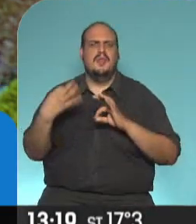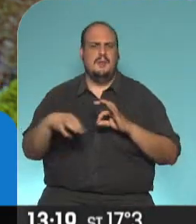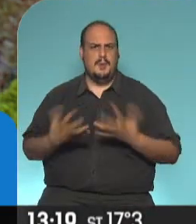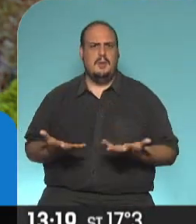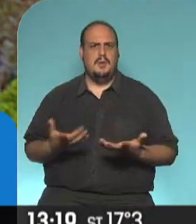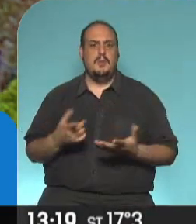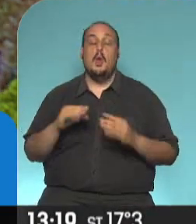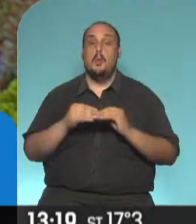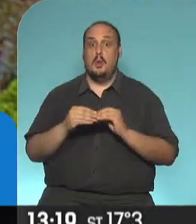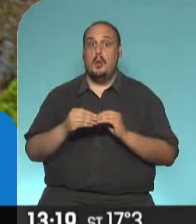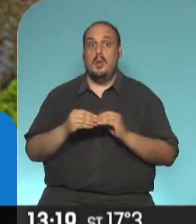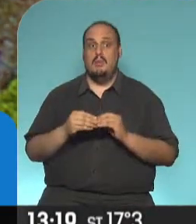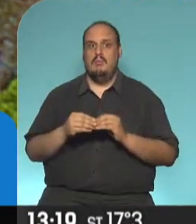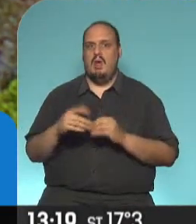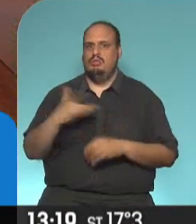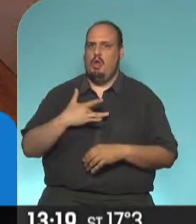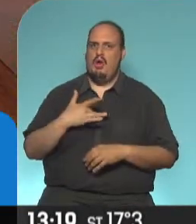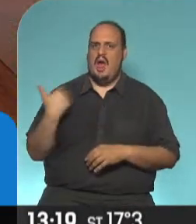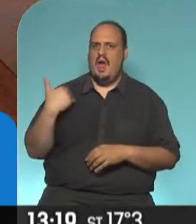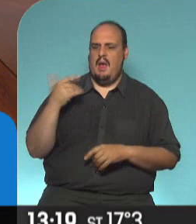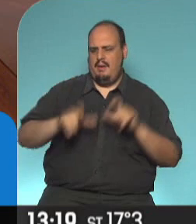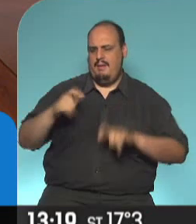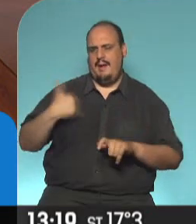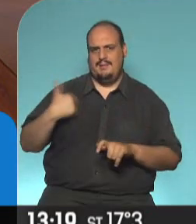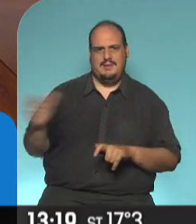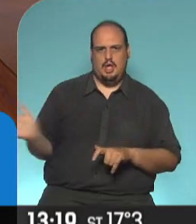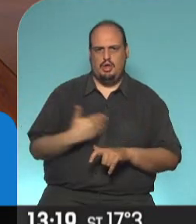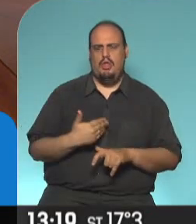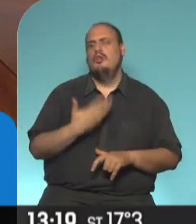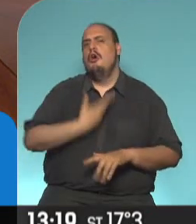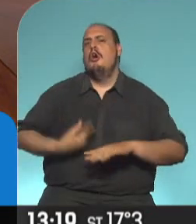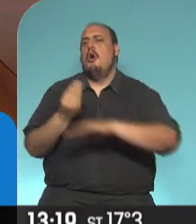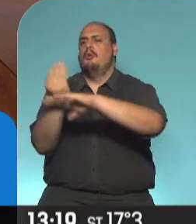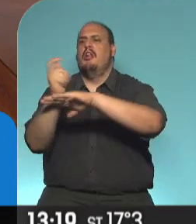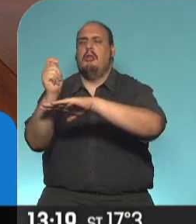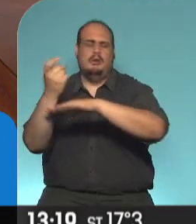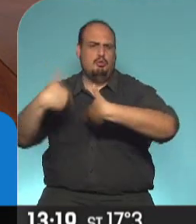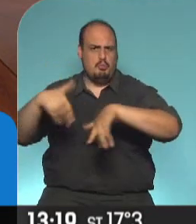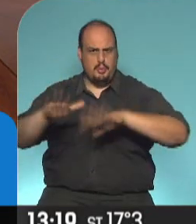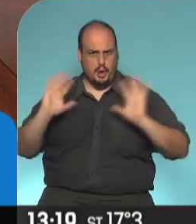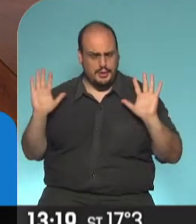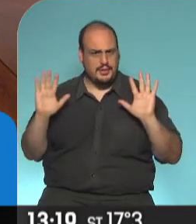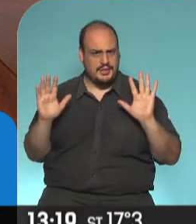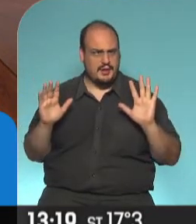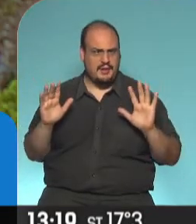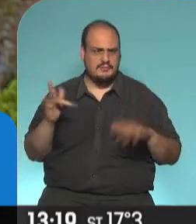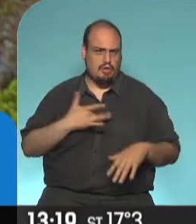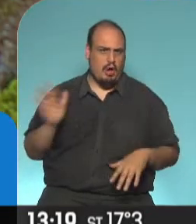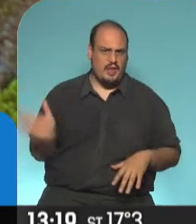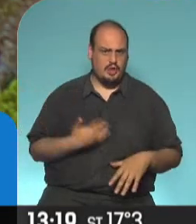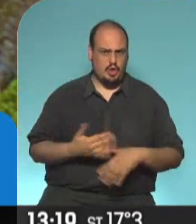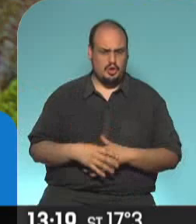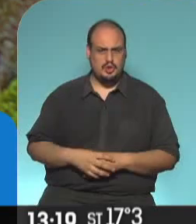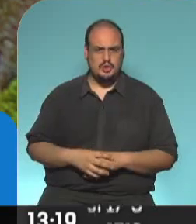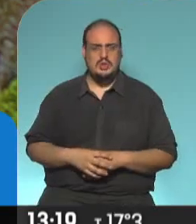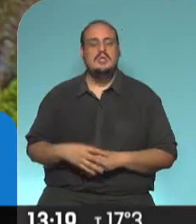que nos afecta a los argentinos más allá de quién gobierna en este momento y no se logra no ayer me